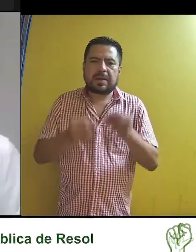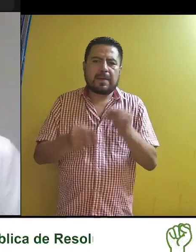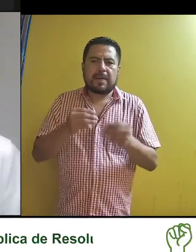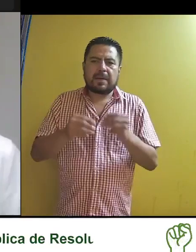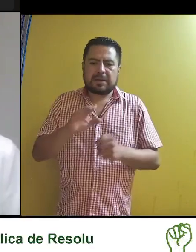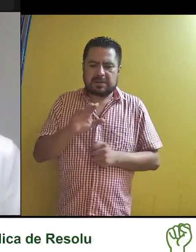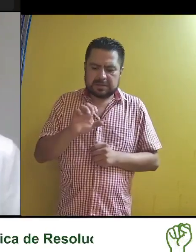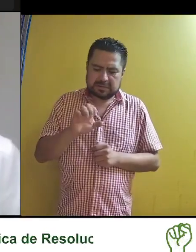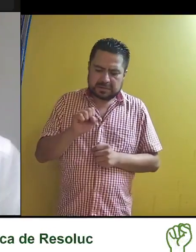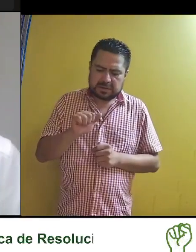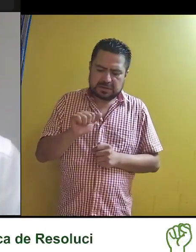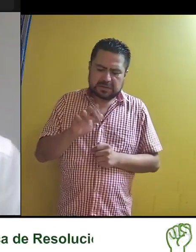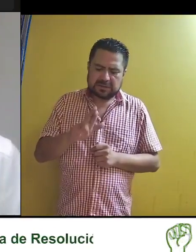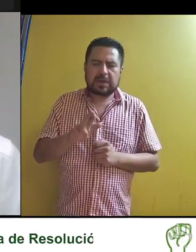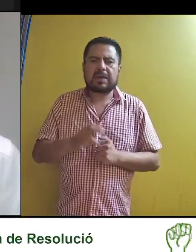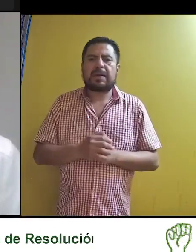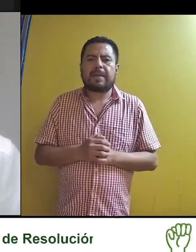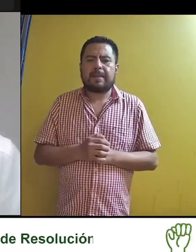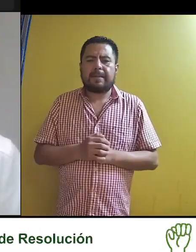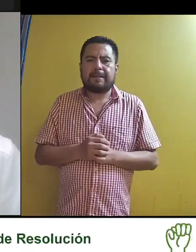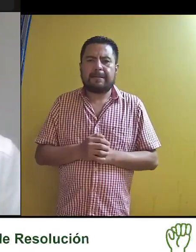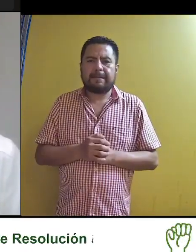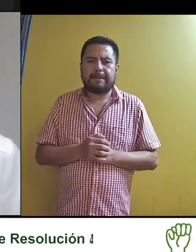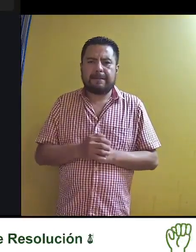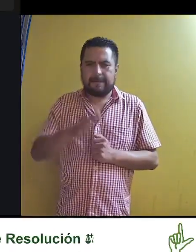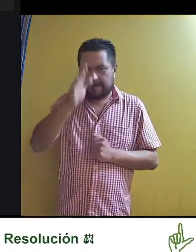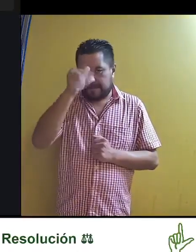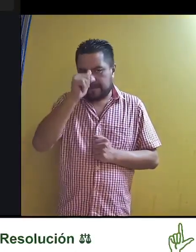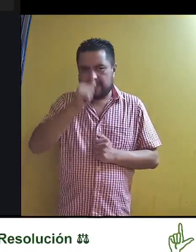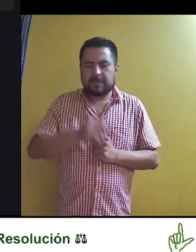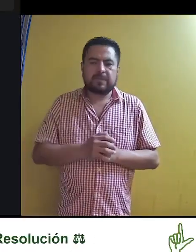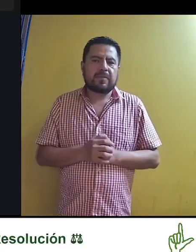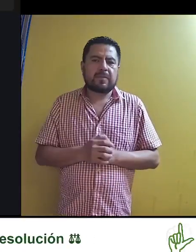Magistrado César Salgado Alpizar. Con el proyecto.